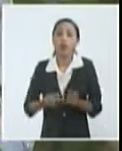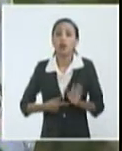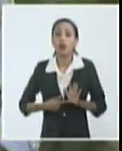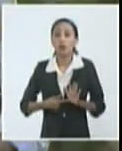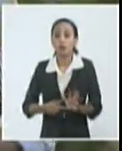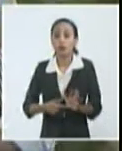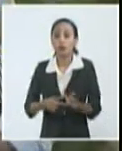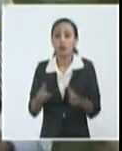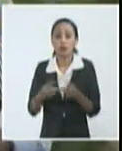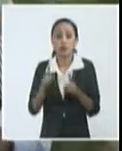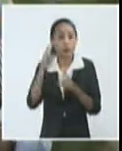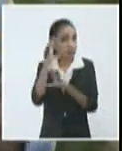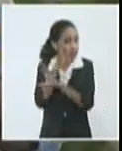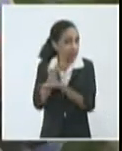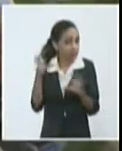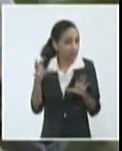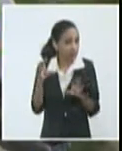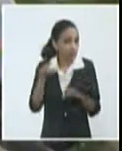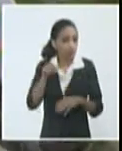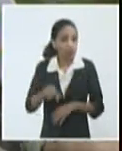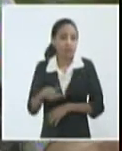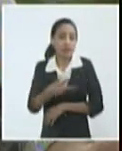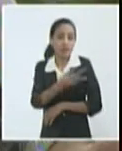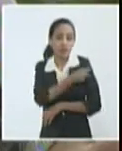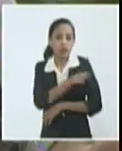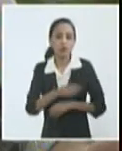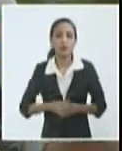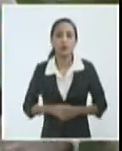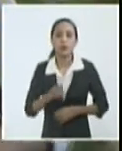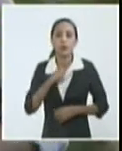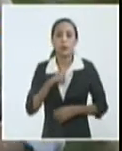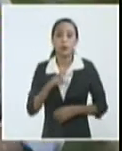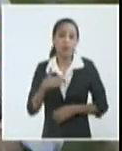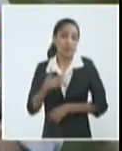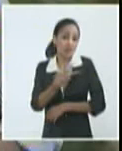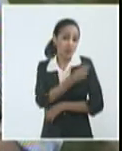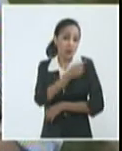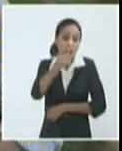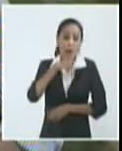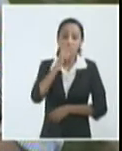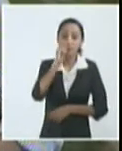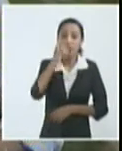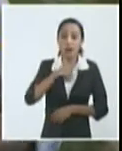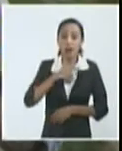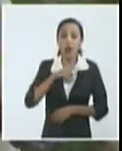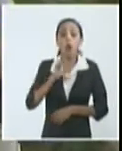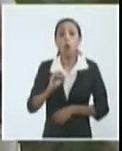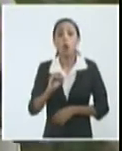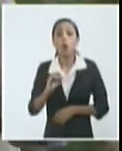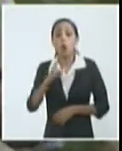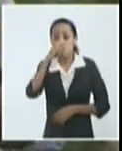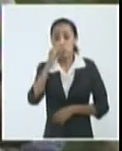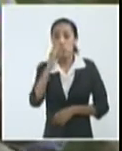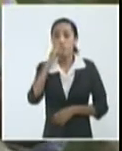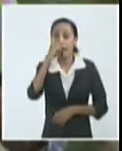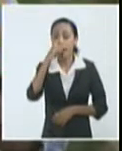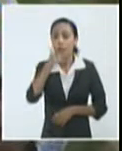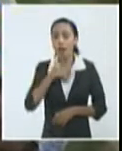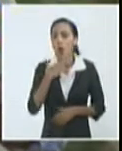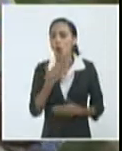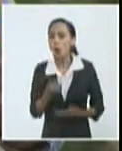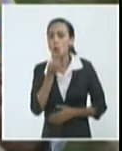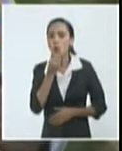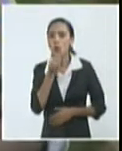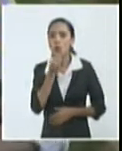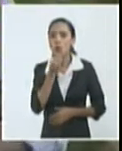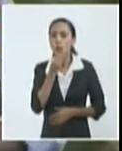donde a partir de la vacunación prima, o sea, si te vacunaste primero con Ardala o si te vacunaste con Soberana, cómo te pueden